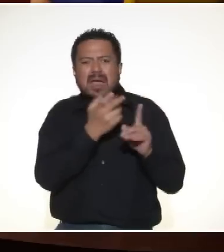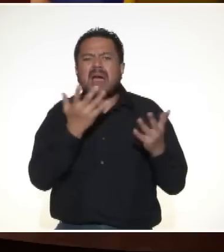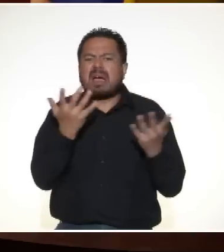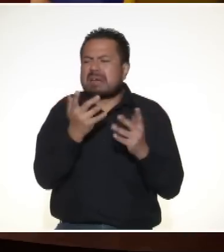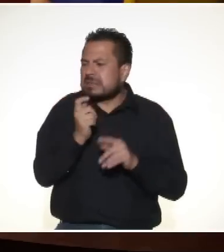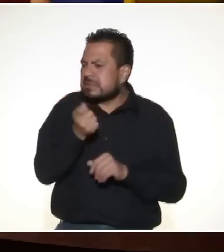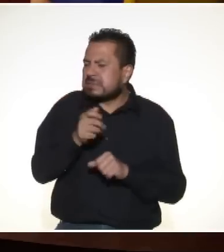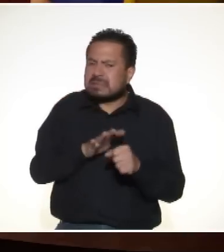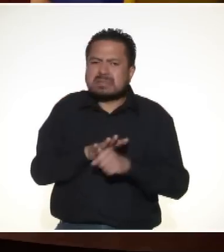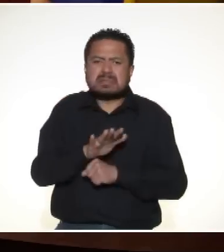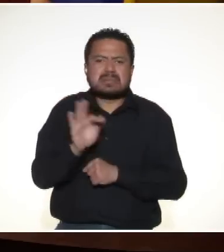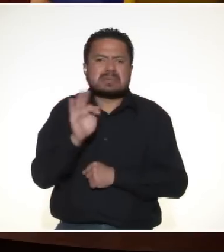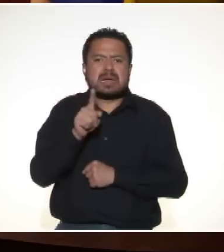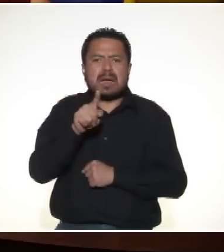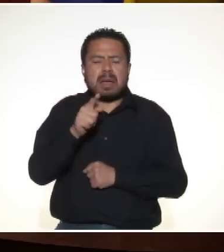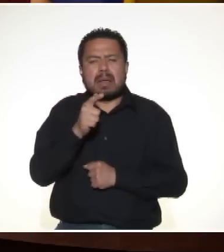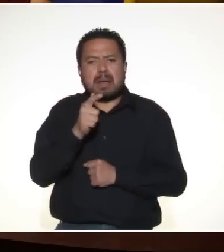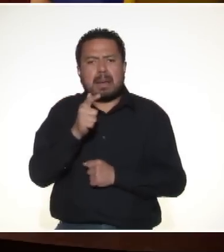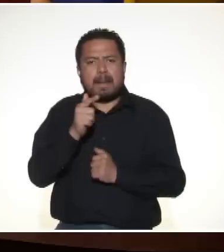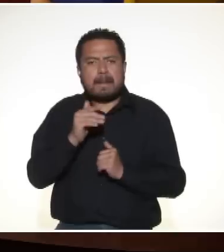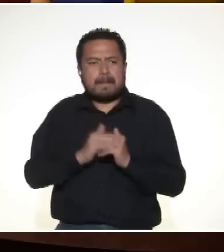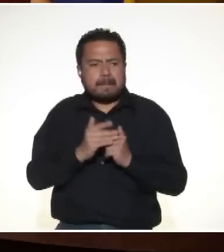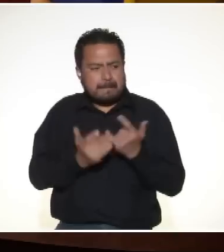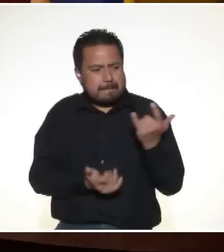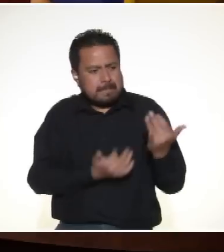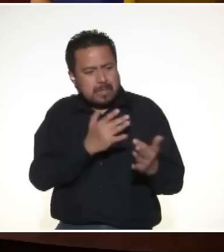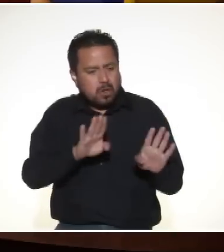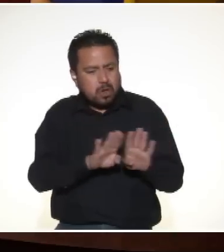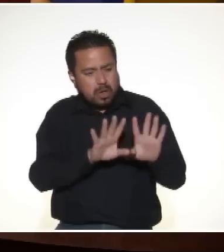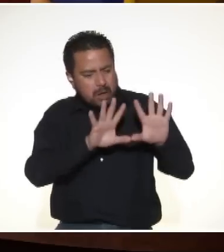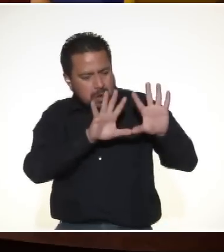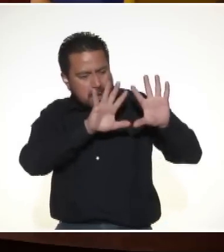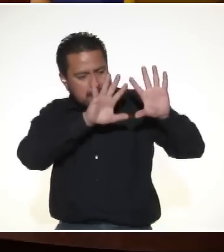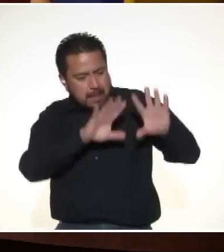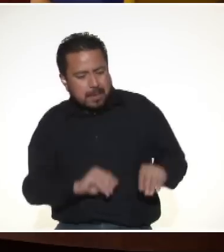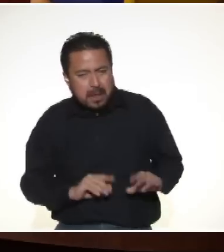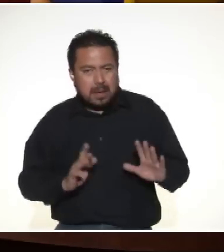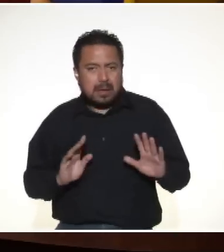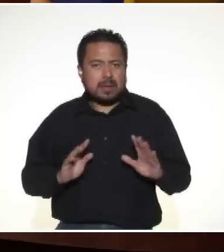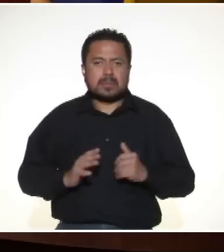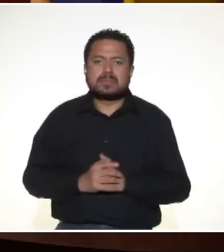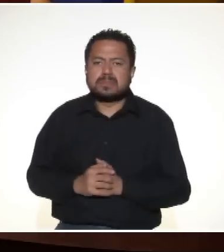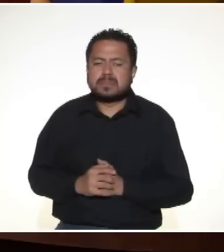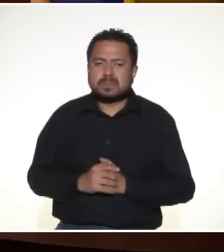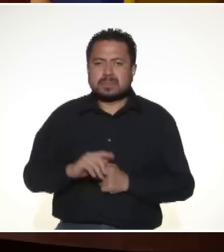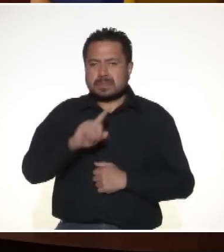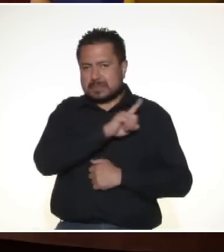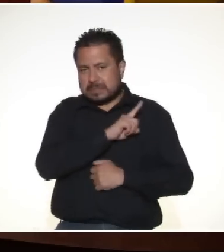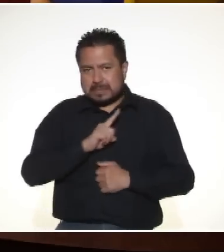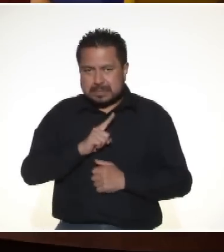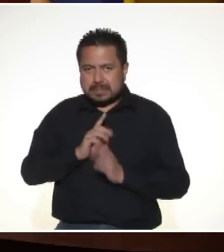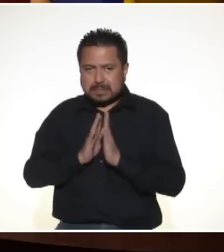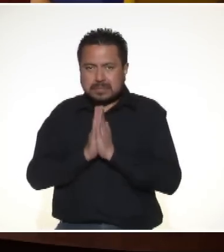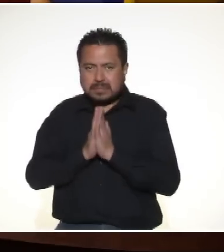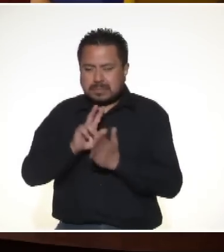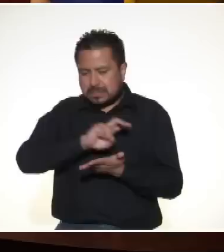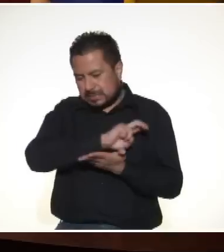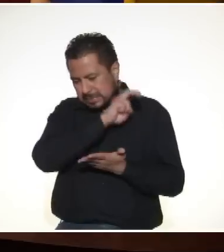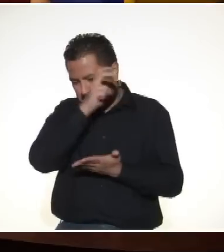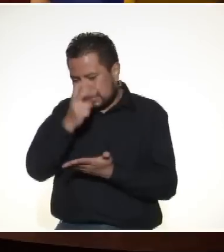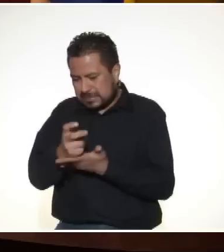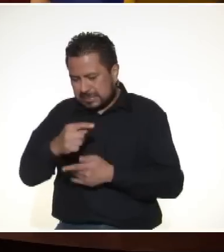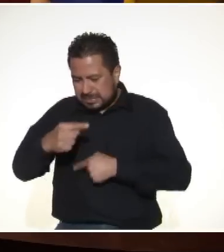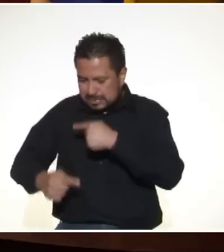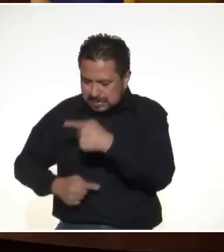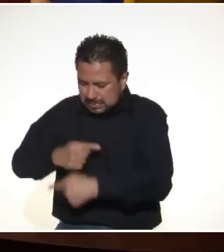hacemos si alguien se prende? ¿Cómo lo apagas? Hay que pedirle que se tire al piso y